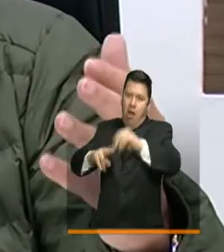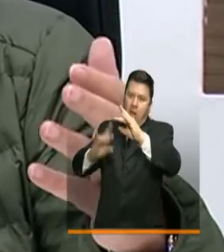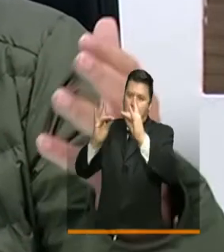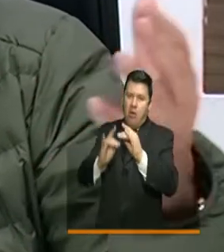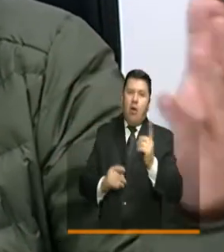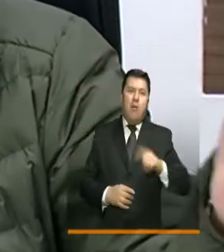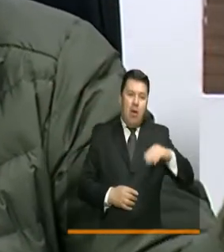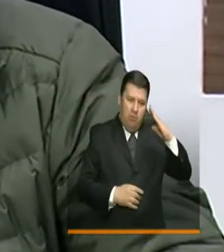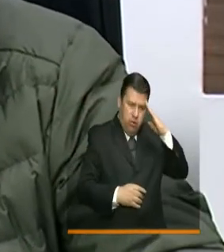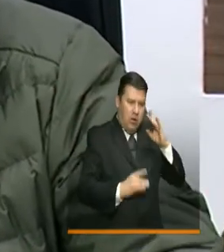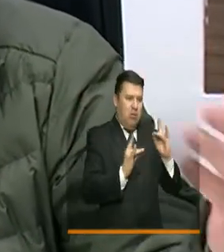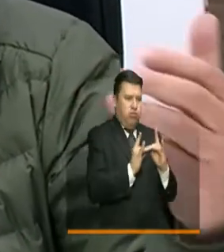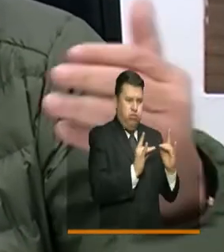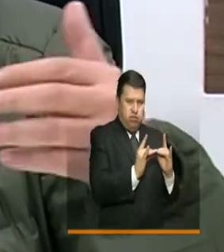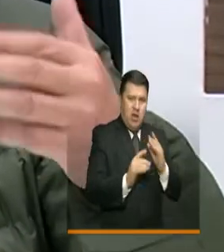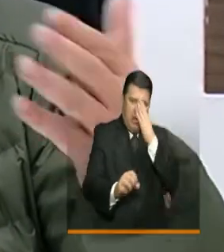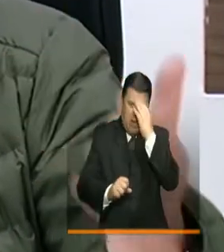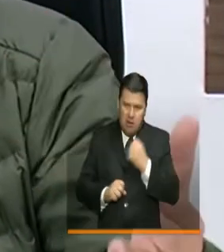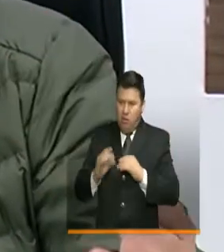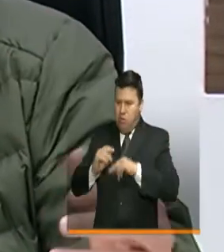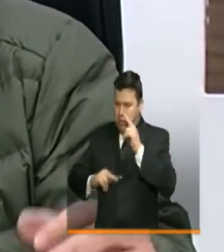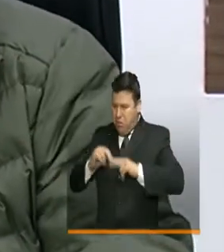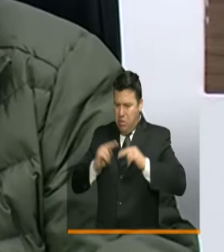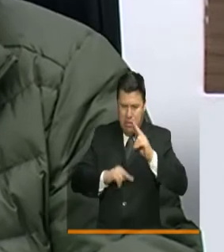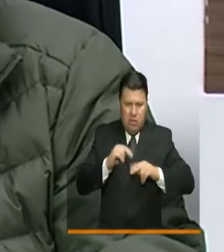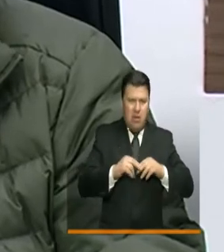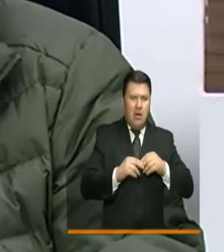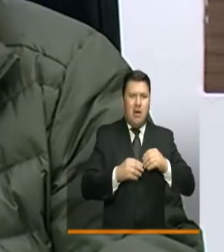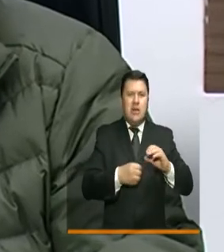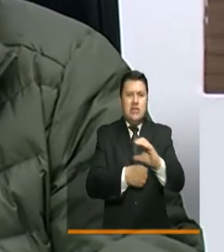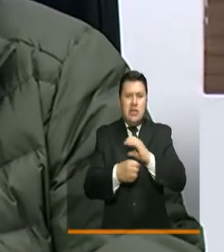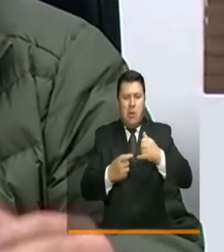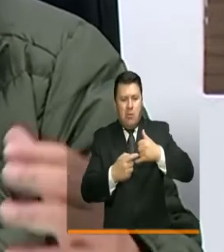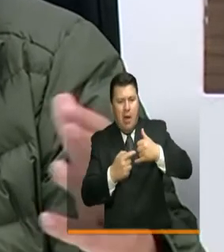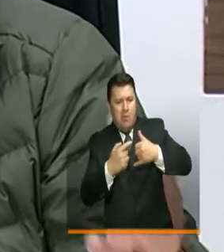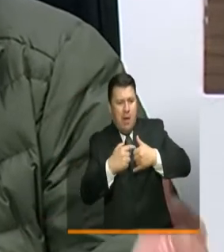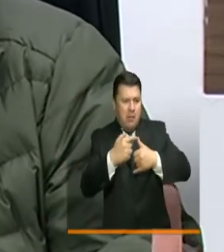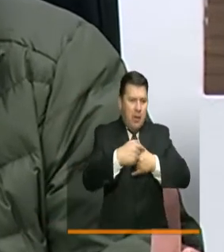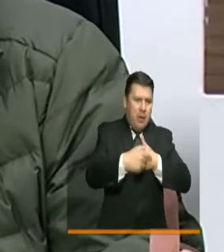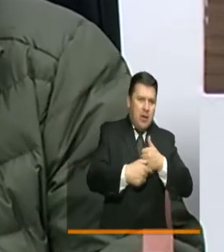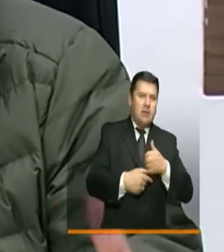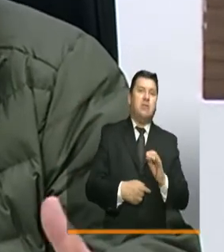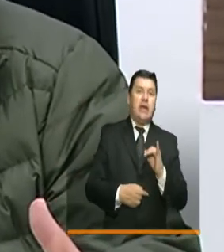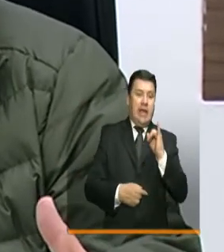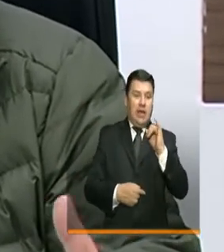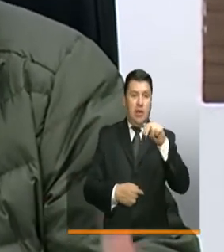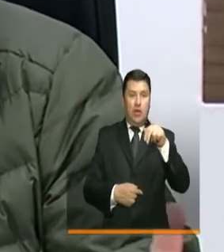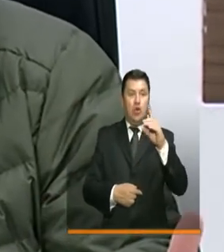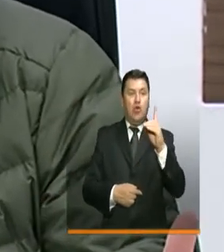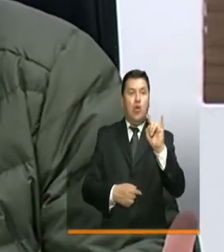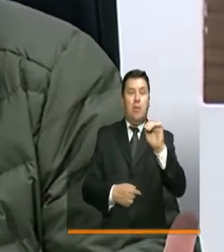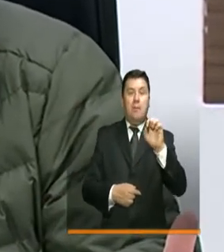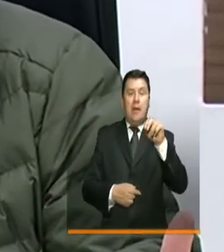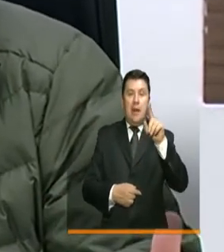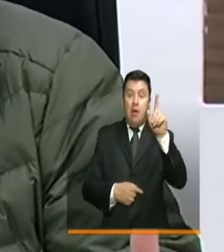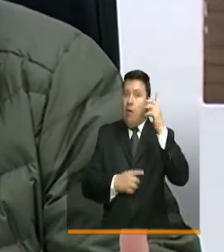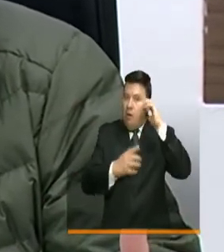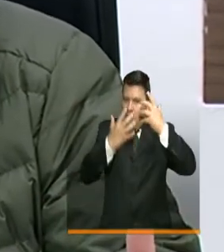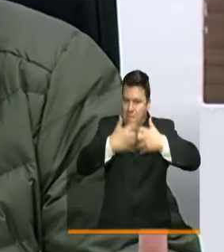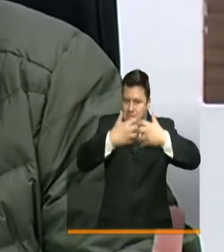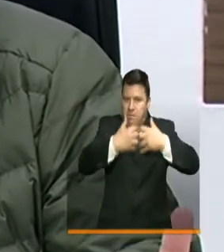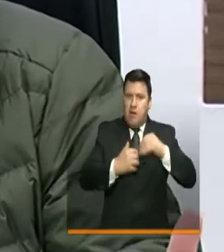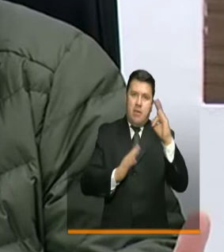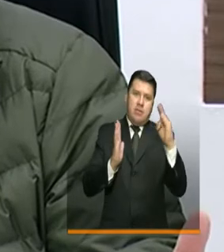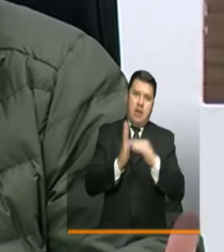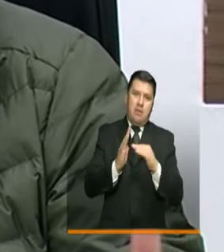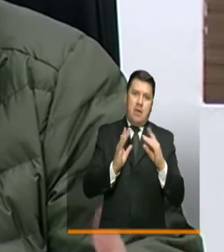lo está haciendo en sus instalaciones en varias ciudades de Colombia. Indumil ya empezó la fabricación de